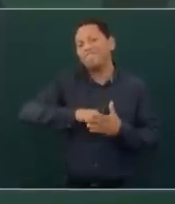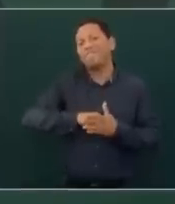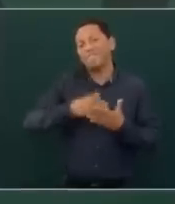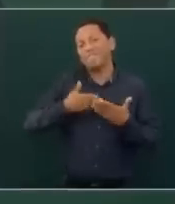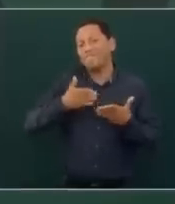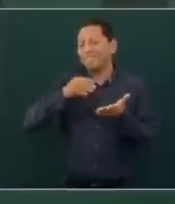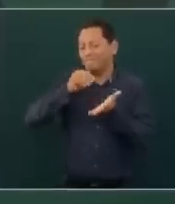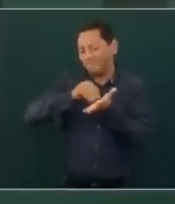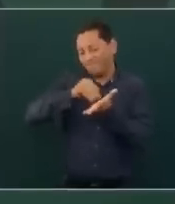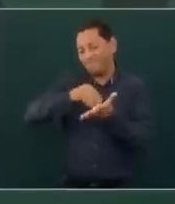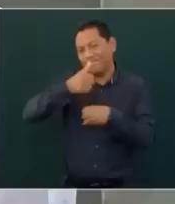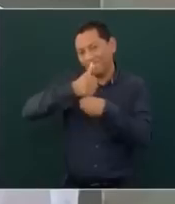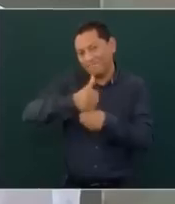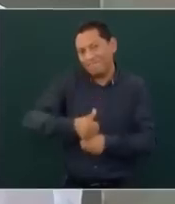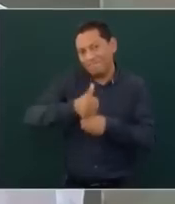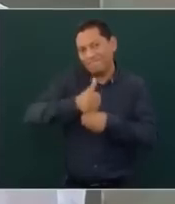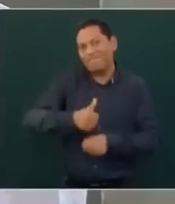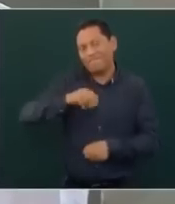padeciendo,